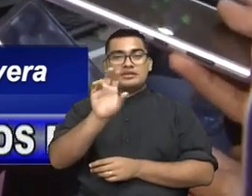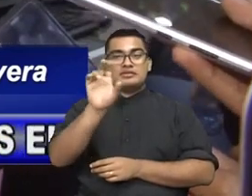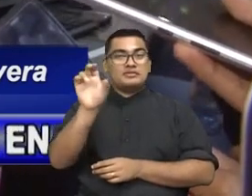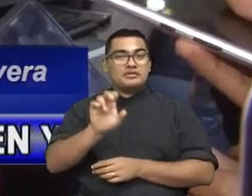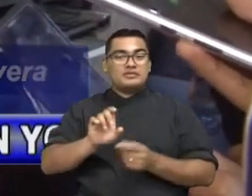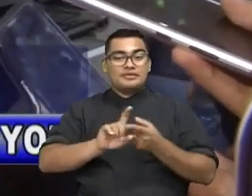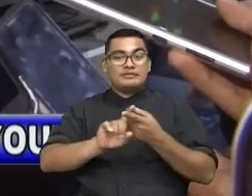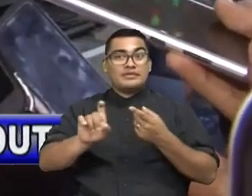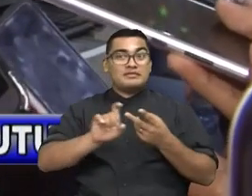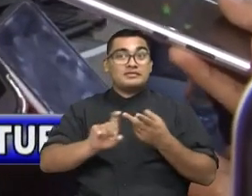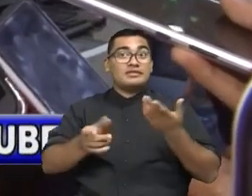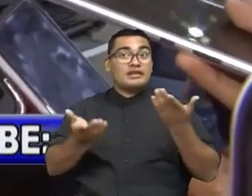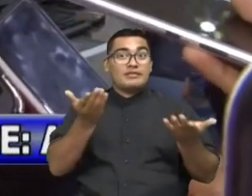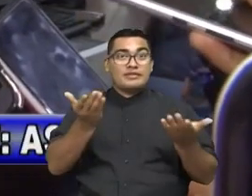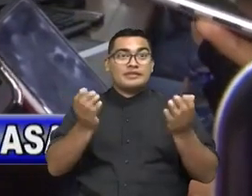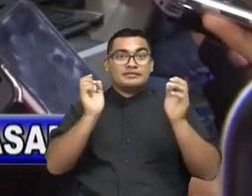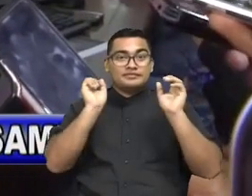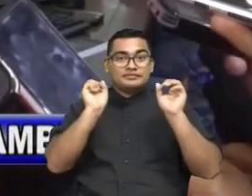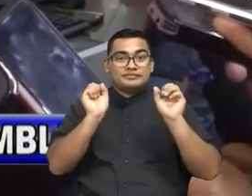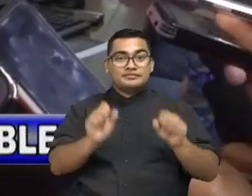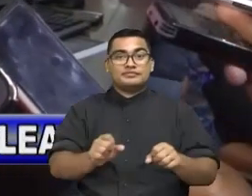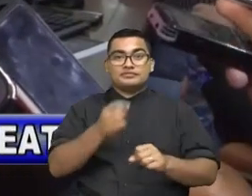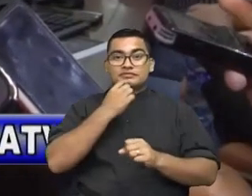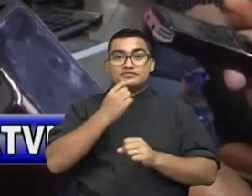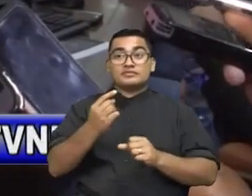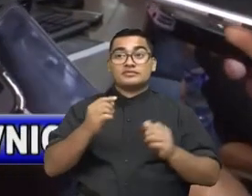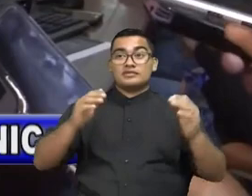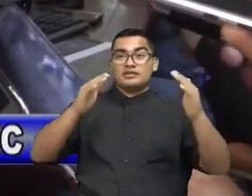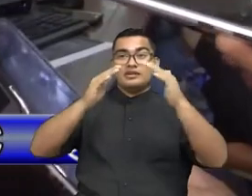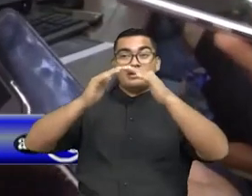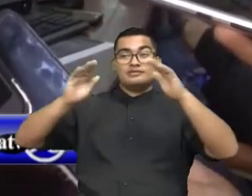posible que residencias,